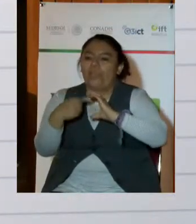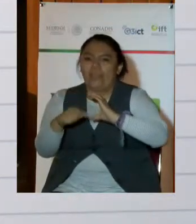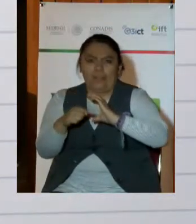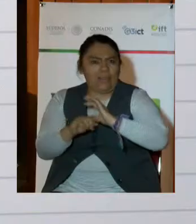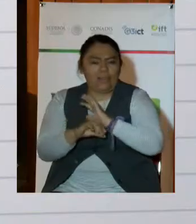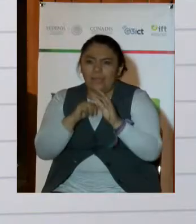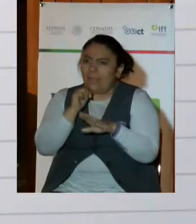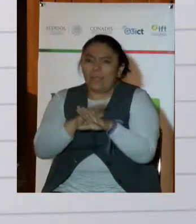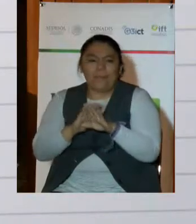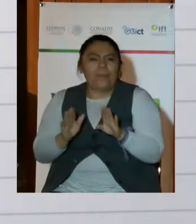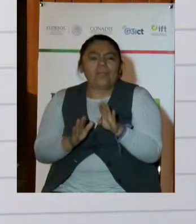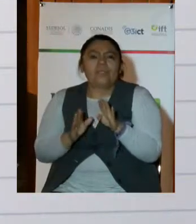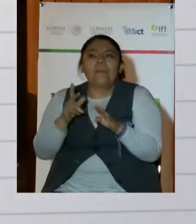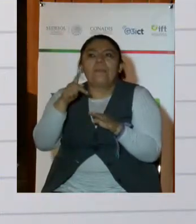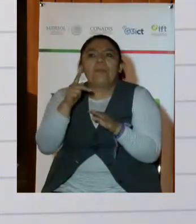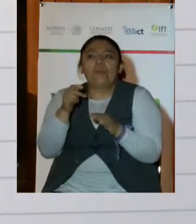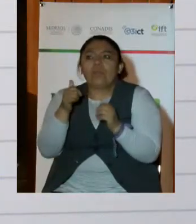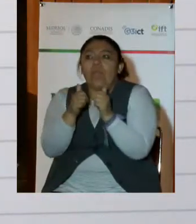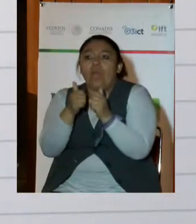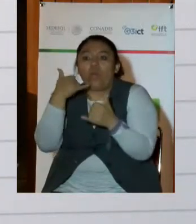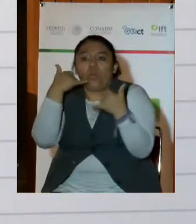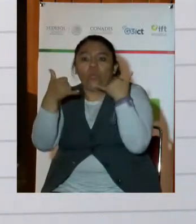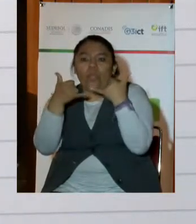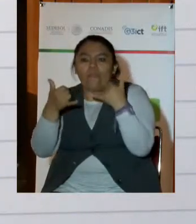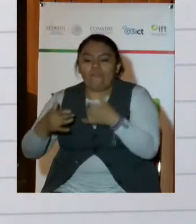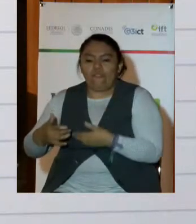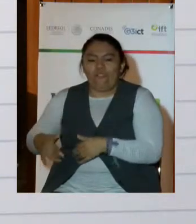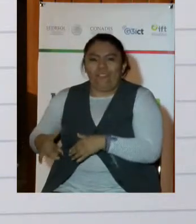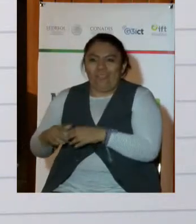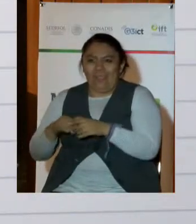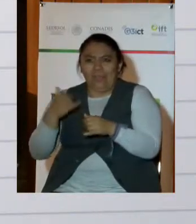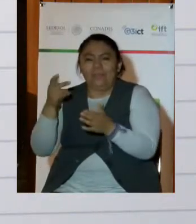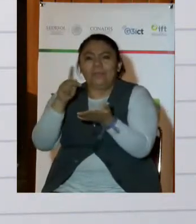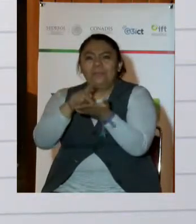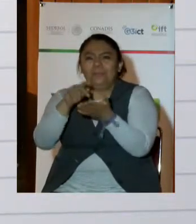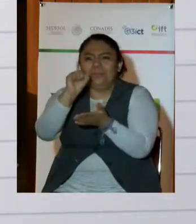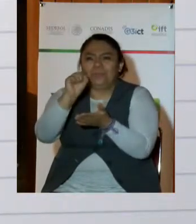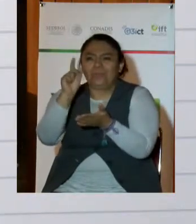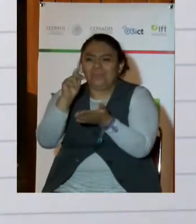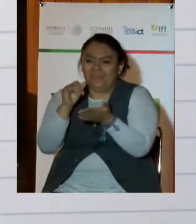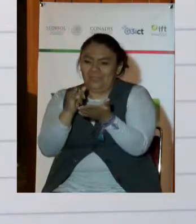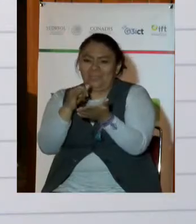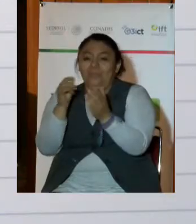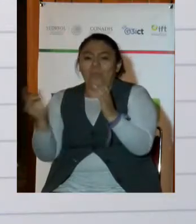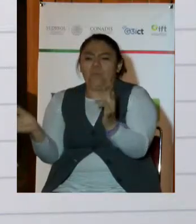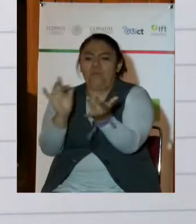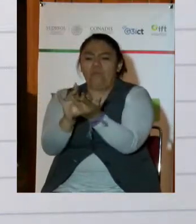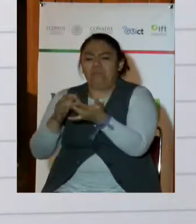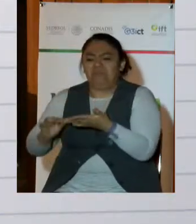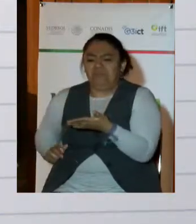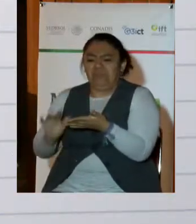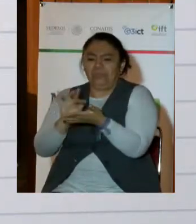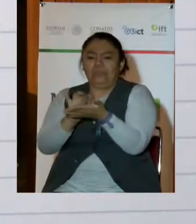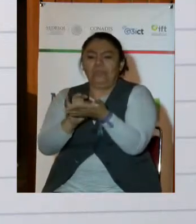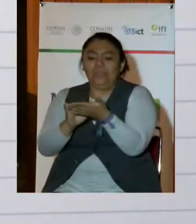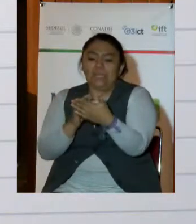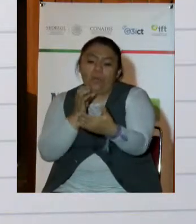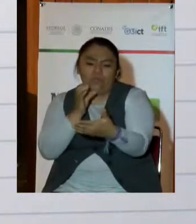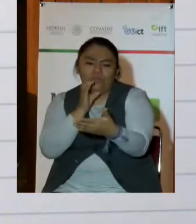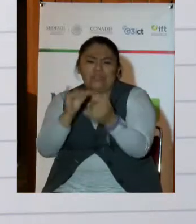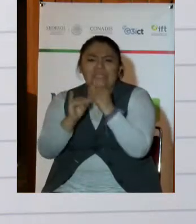porque ya no necesitas buscar tu intérprete y que te acompañe a todos lados, sino que lo único que necesitas es un precio accesible de datos para poder entrar a